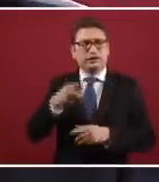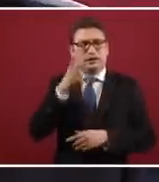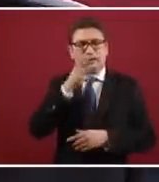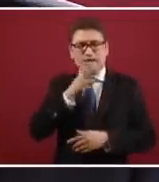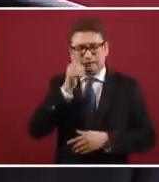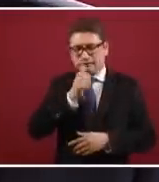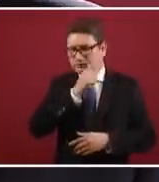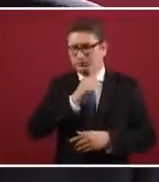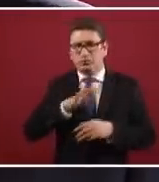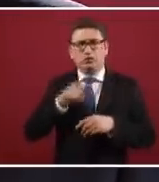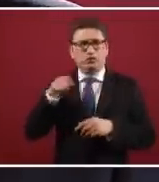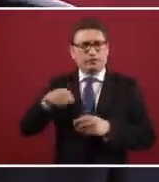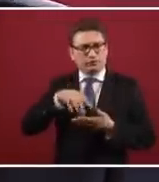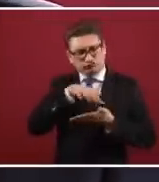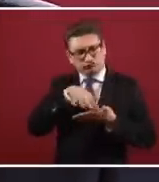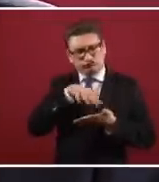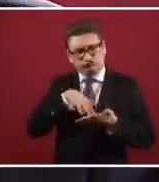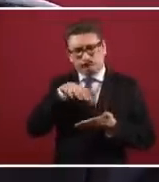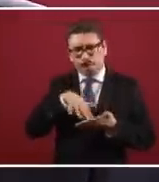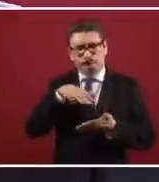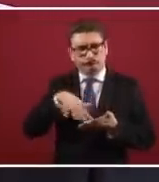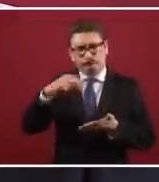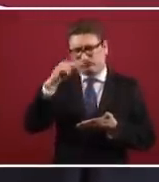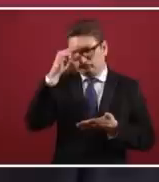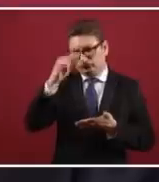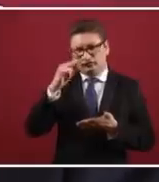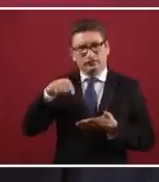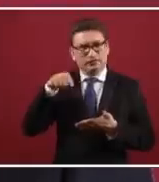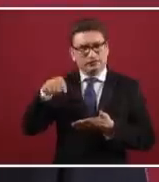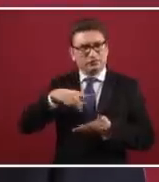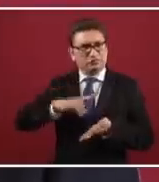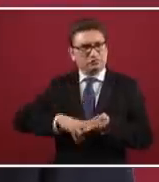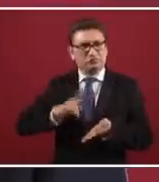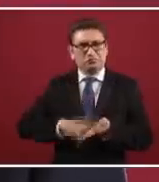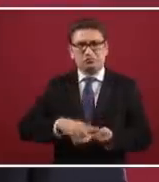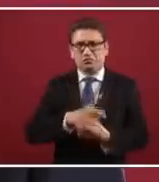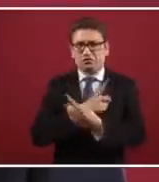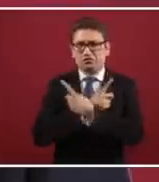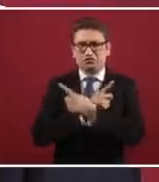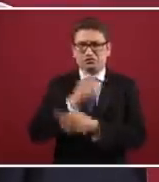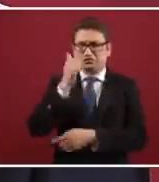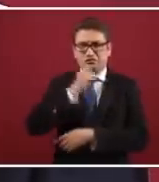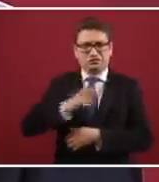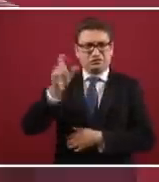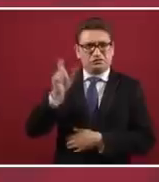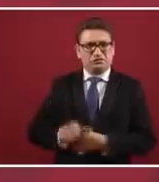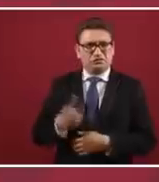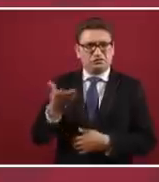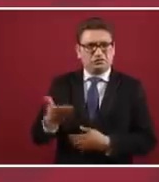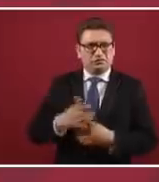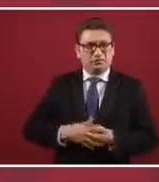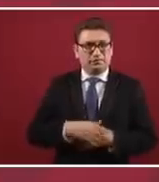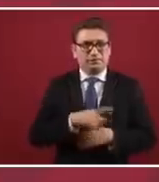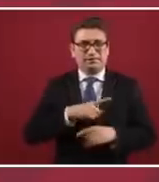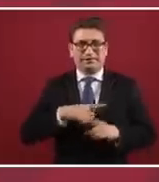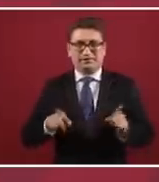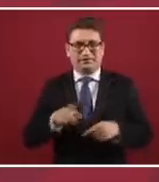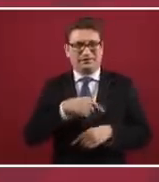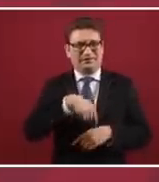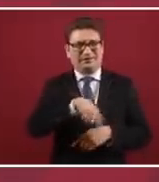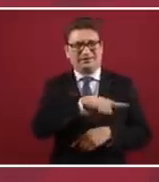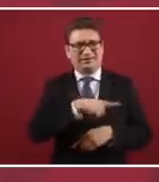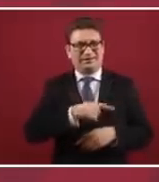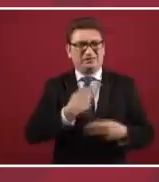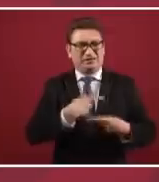tanto leer y de mantener sus principios con dignidad. ¿Qué van a ser anarquistas esos que